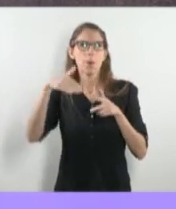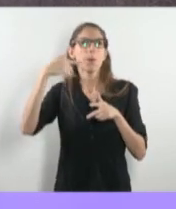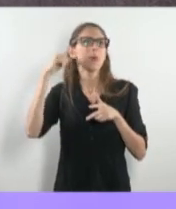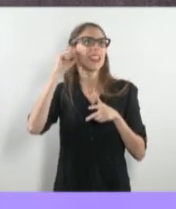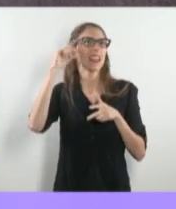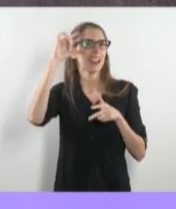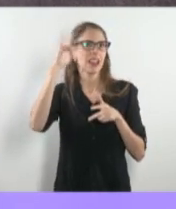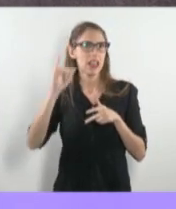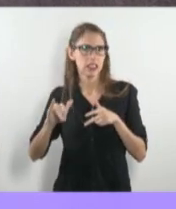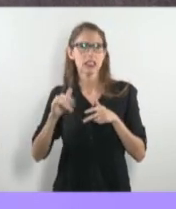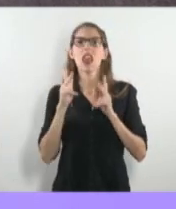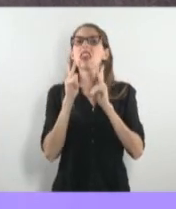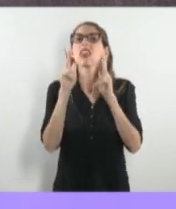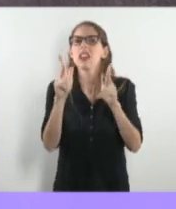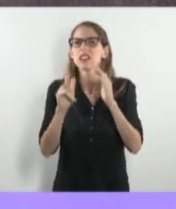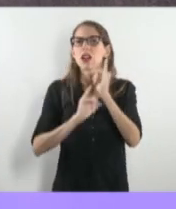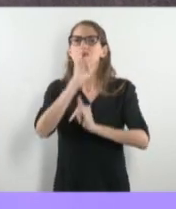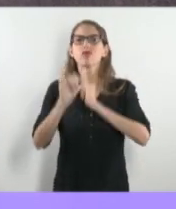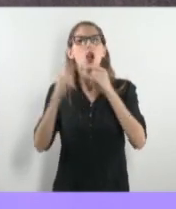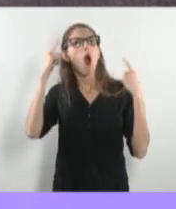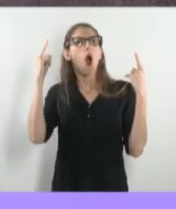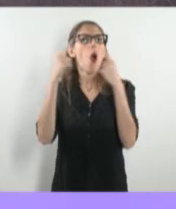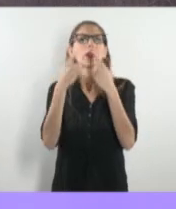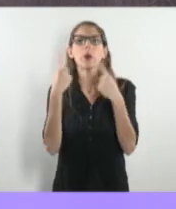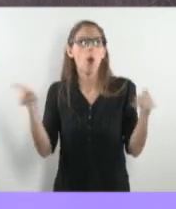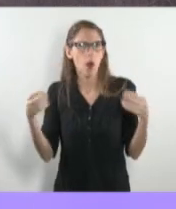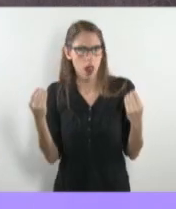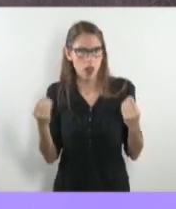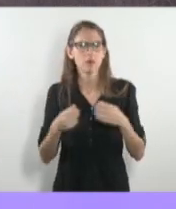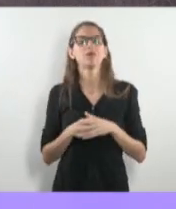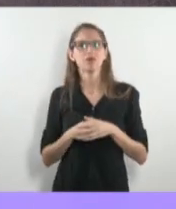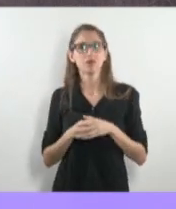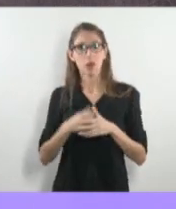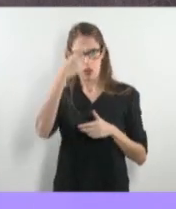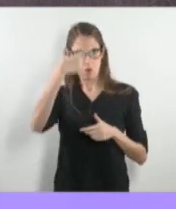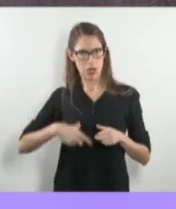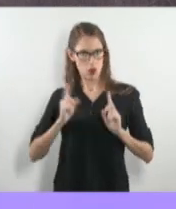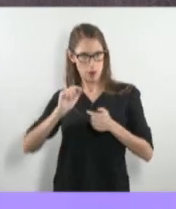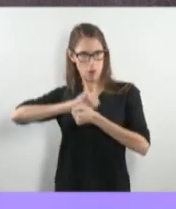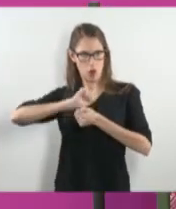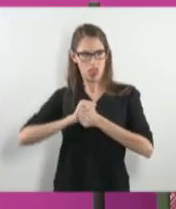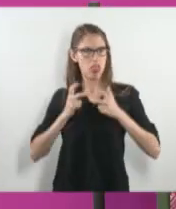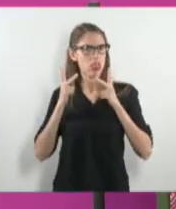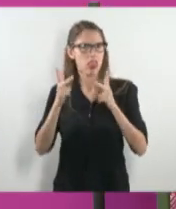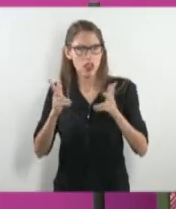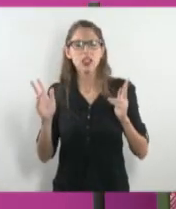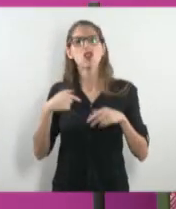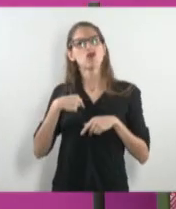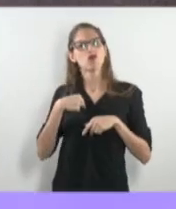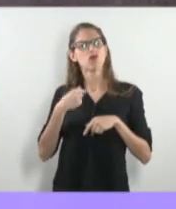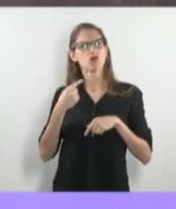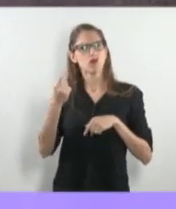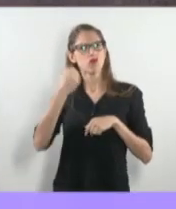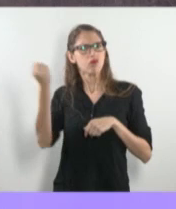Hernández, expone el objetivo de su obra. ¿Te lo leo? ¿Quieres leerla? Dale. Me he forzado en presentar un tipo